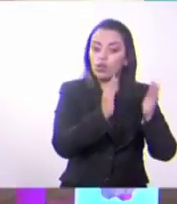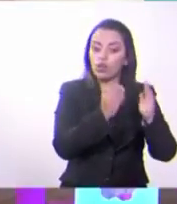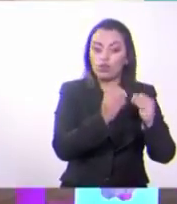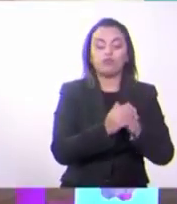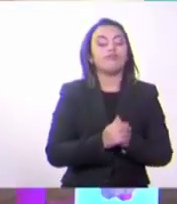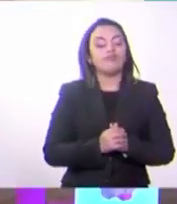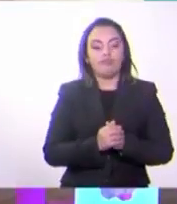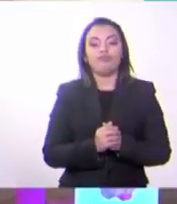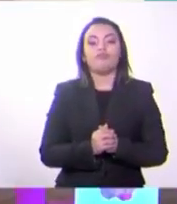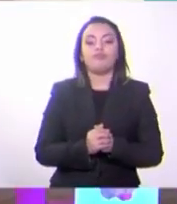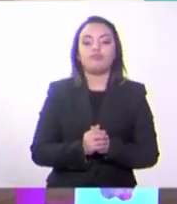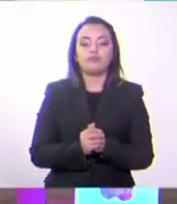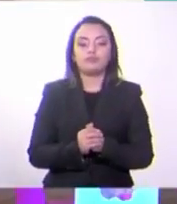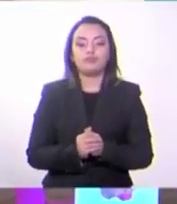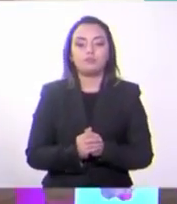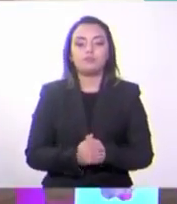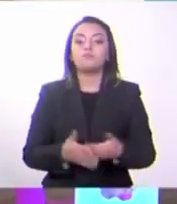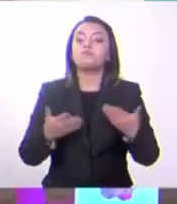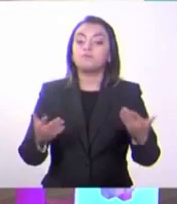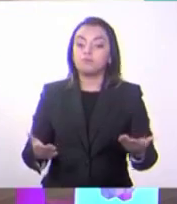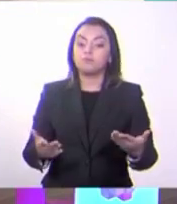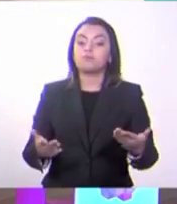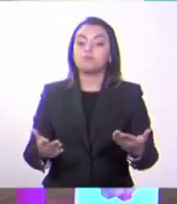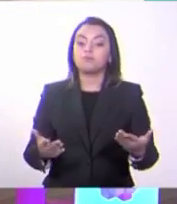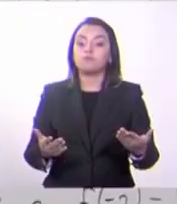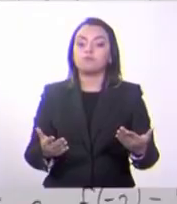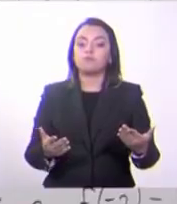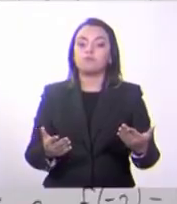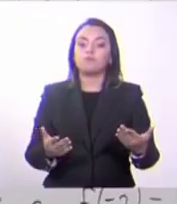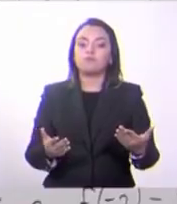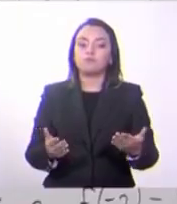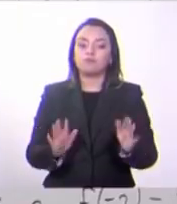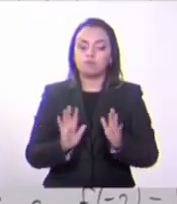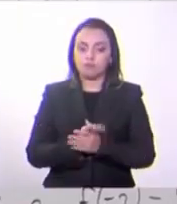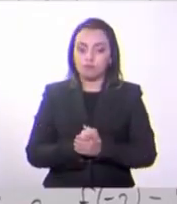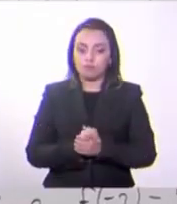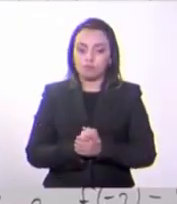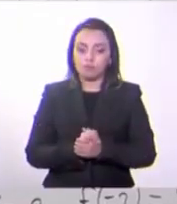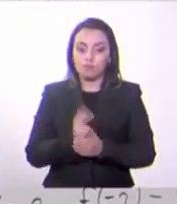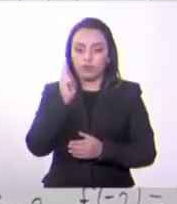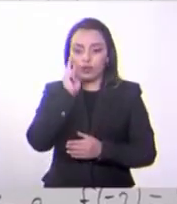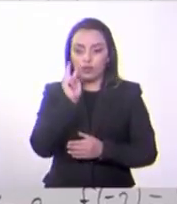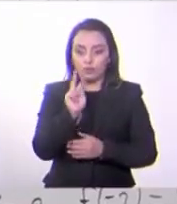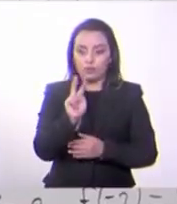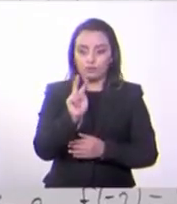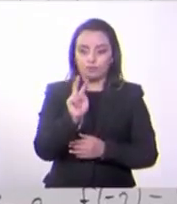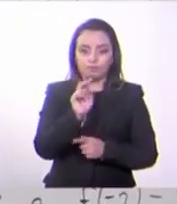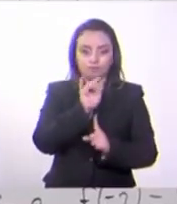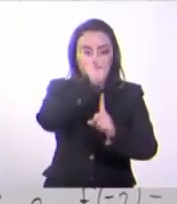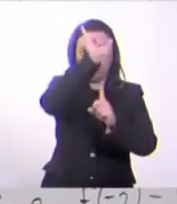Muy bien. Hay una manera muy fácil de reconocer si tenemos la gráfica, Ajá.